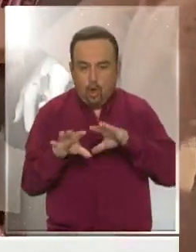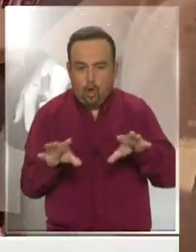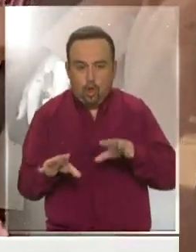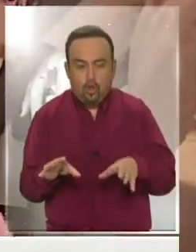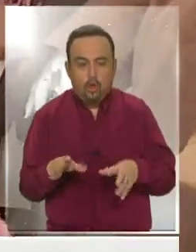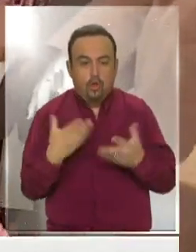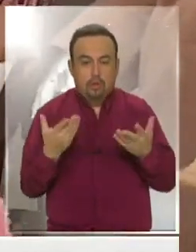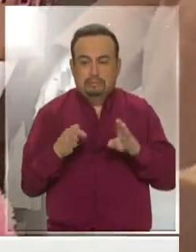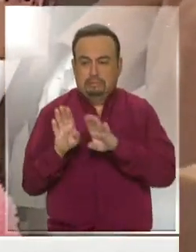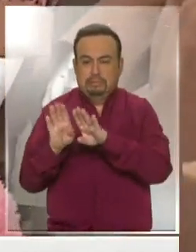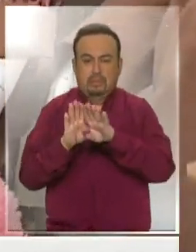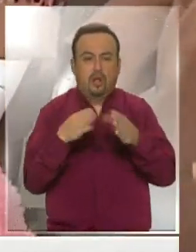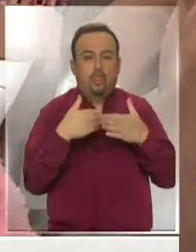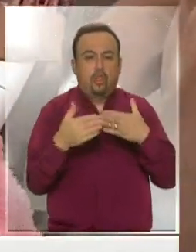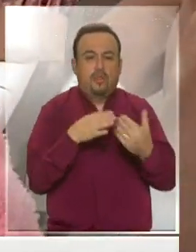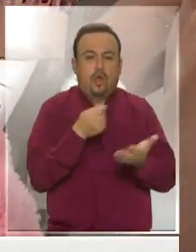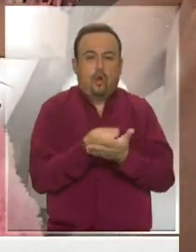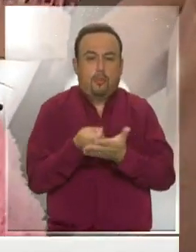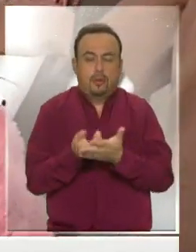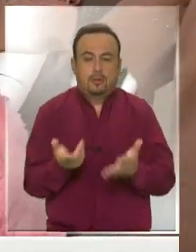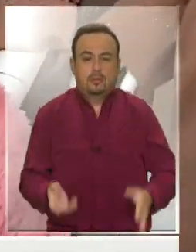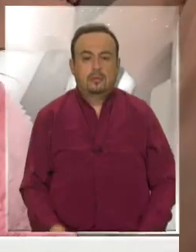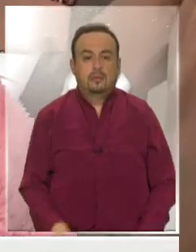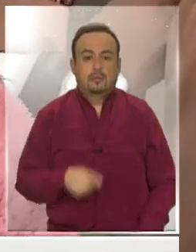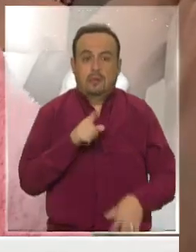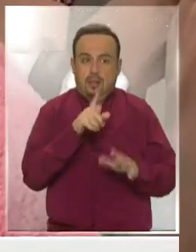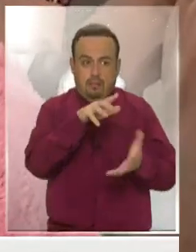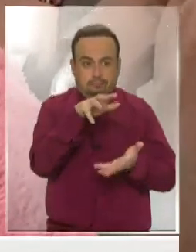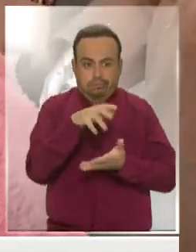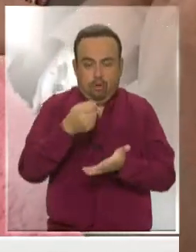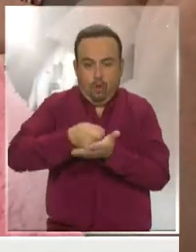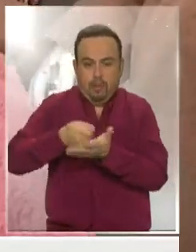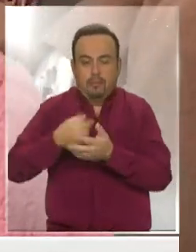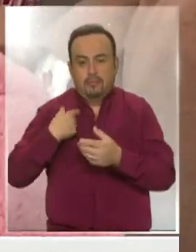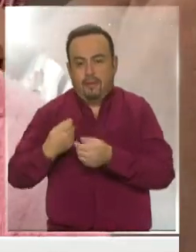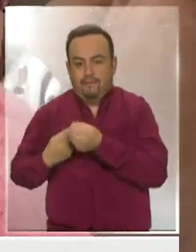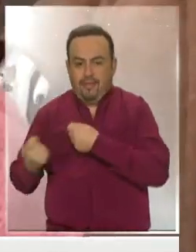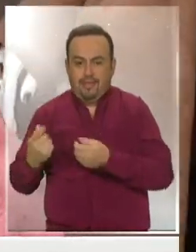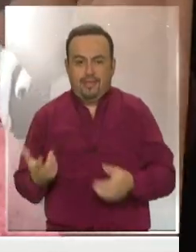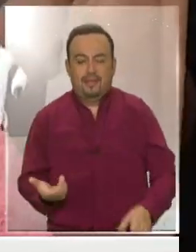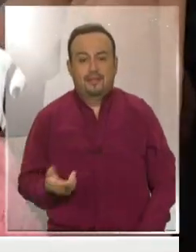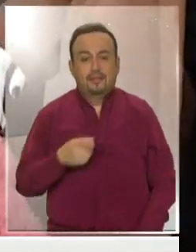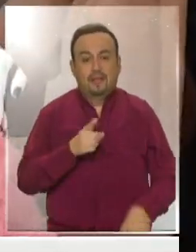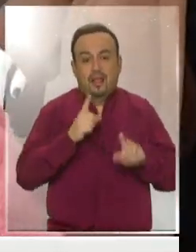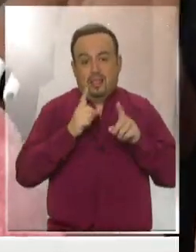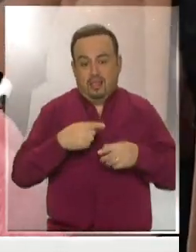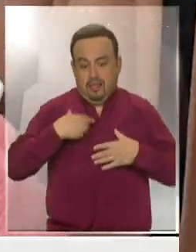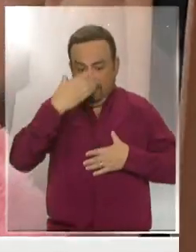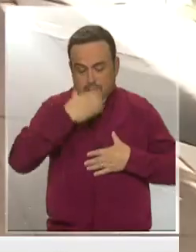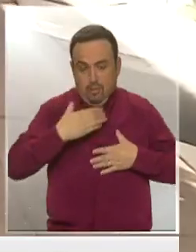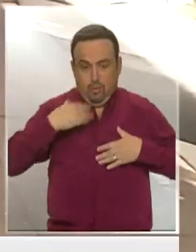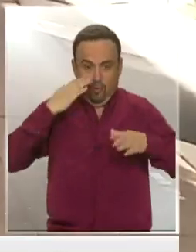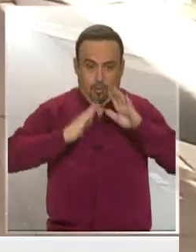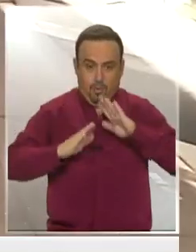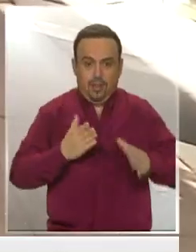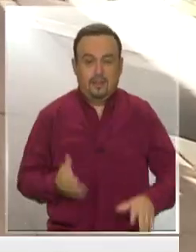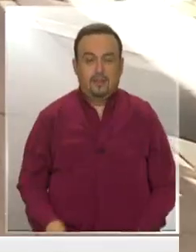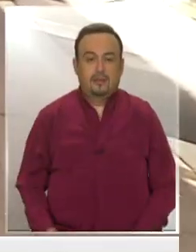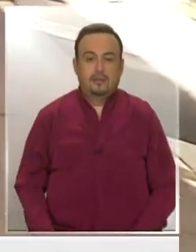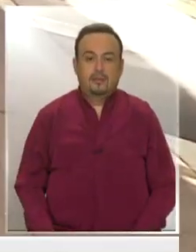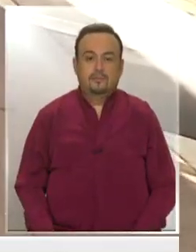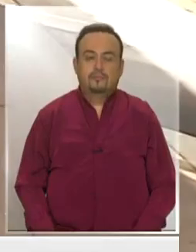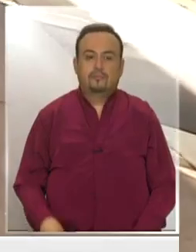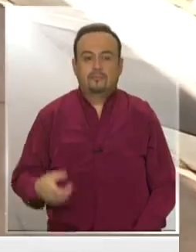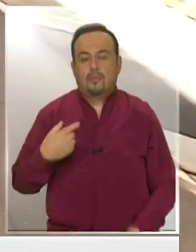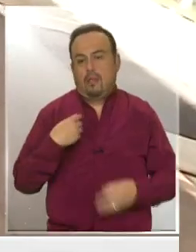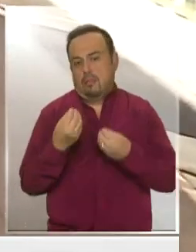como está todo cerrado ya no hay dónde comprar, ¿cachai? Tiene que abastecerse. Sí, pero bueno, y hay que cuidarse aparte también. No, por un lado